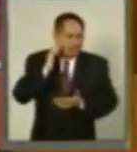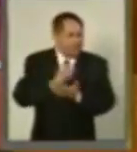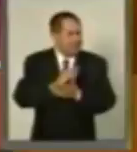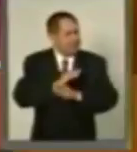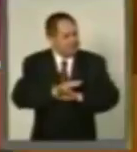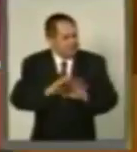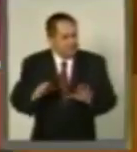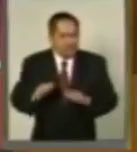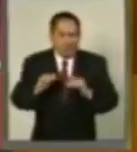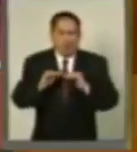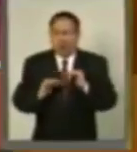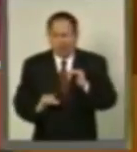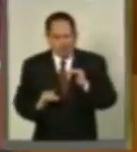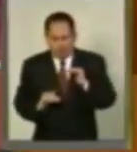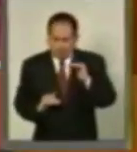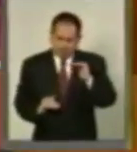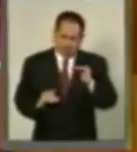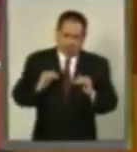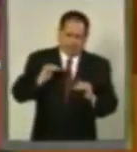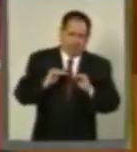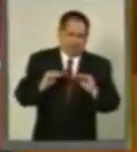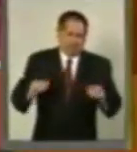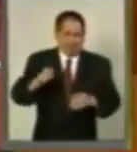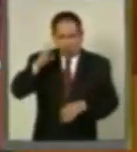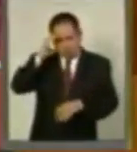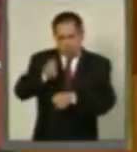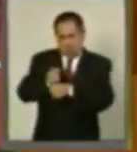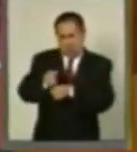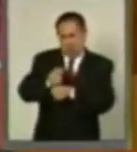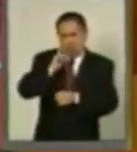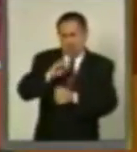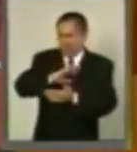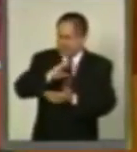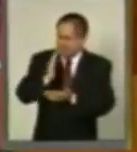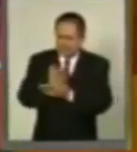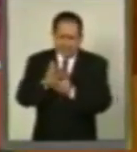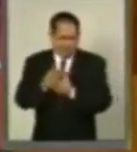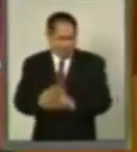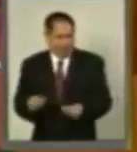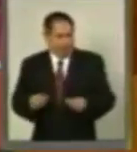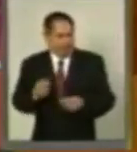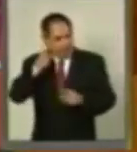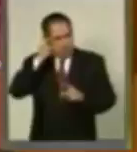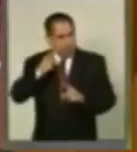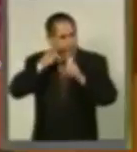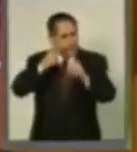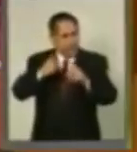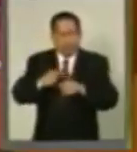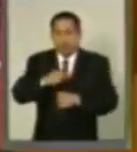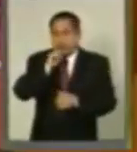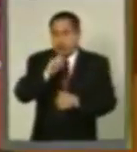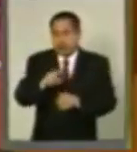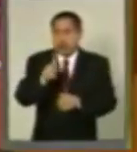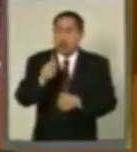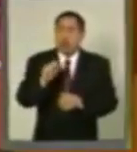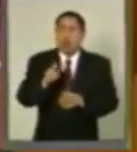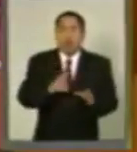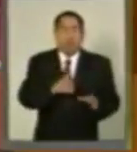la desigualdad y la violencia contra las mujeres. Incluso dentro del Plan